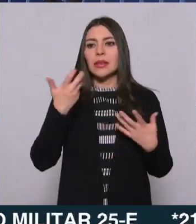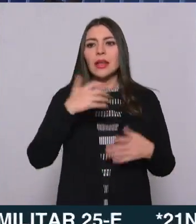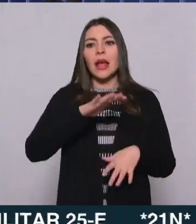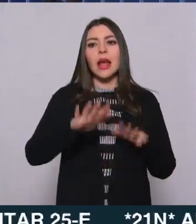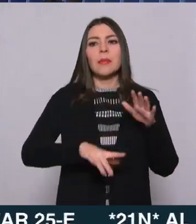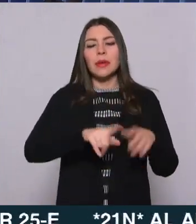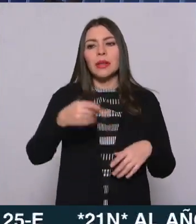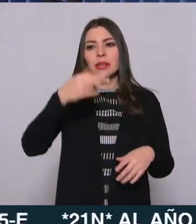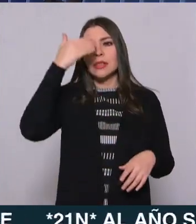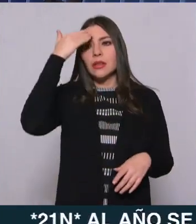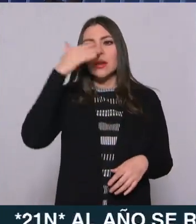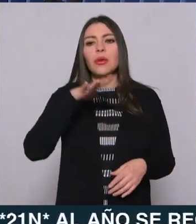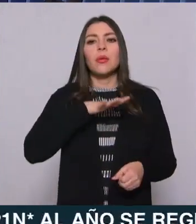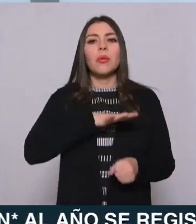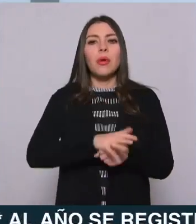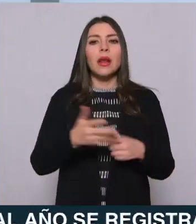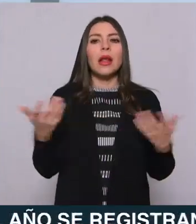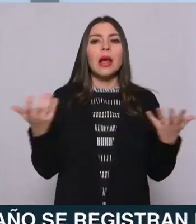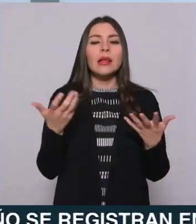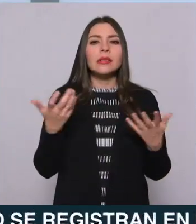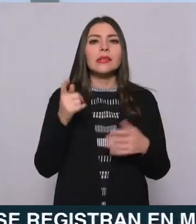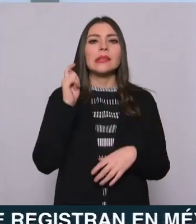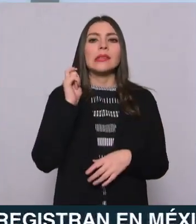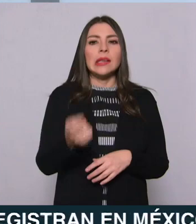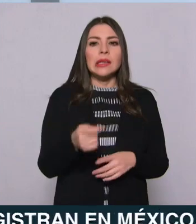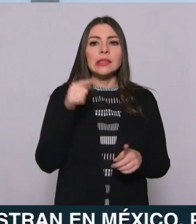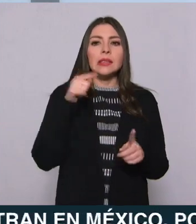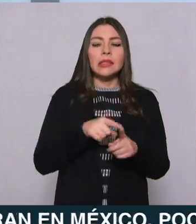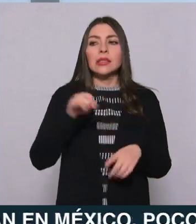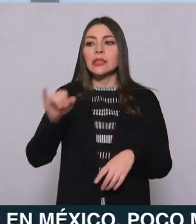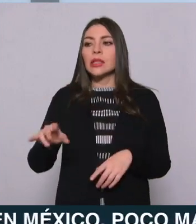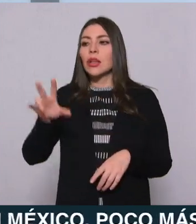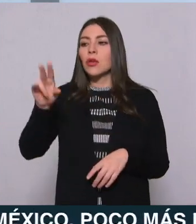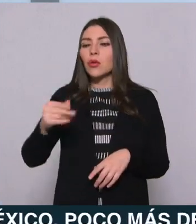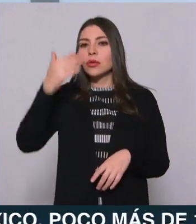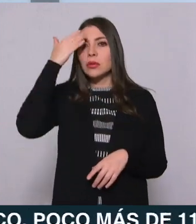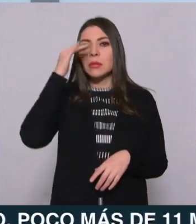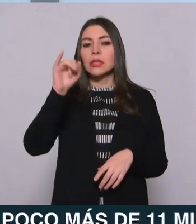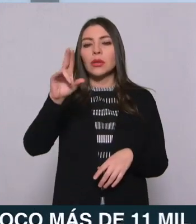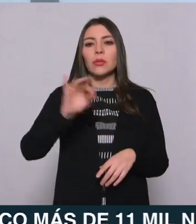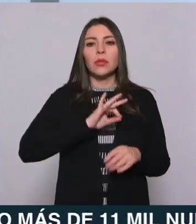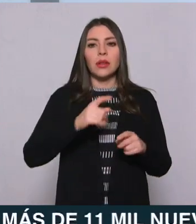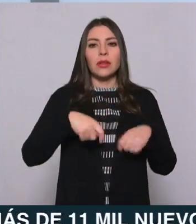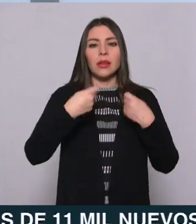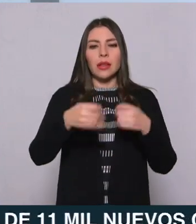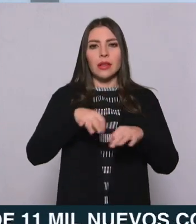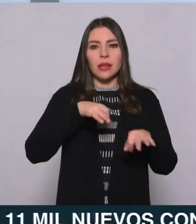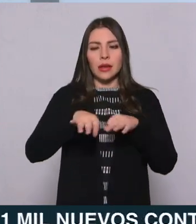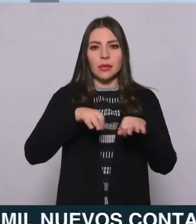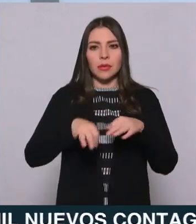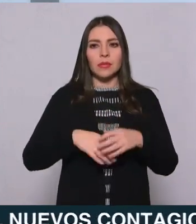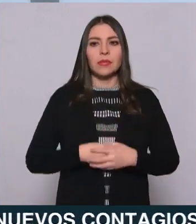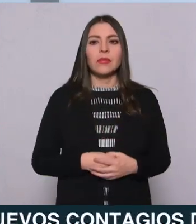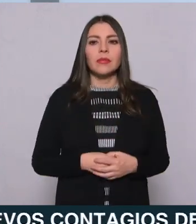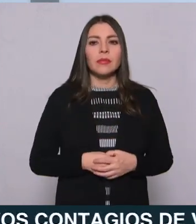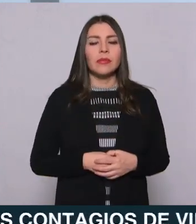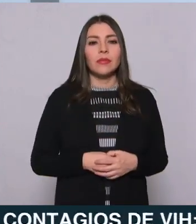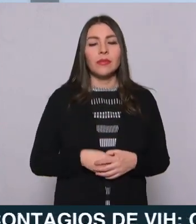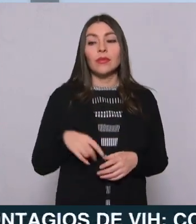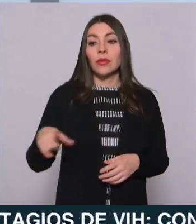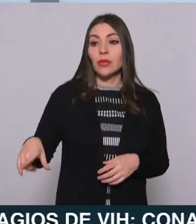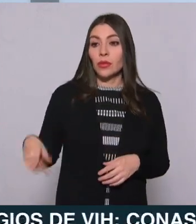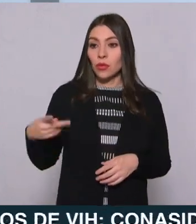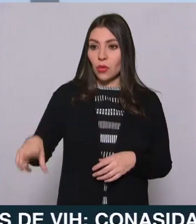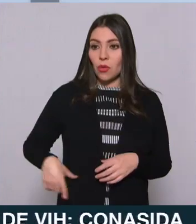saber cuál fue el delito en el que estuvieron involucrados para ver si les dan las oportunidades. El Estado ya los sentenció, el Estado ya